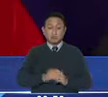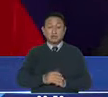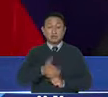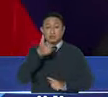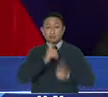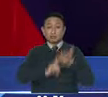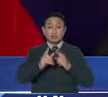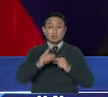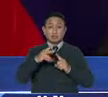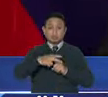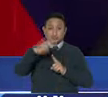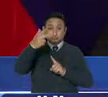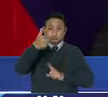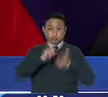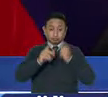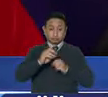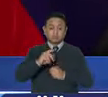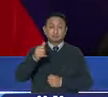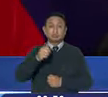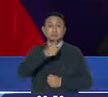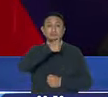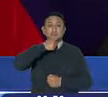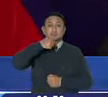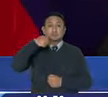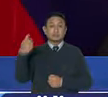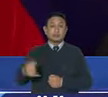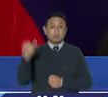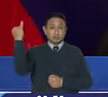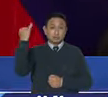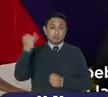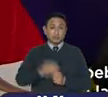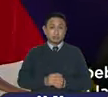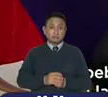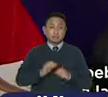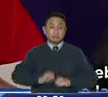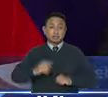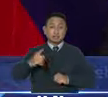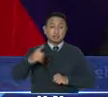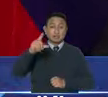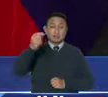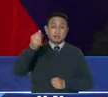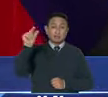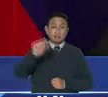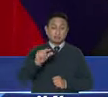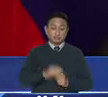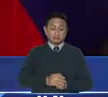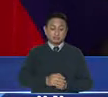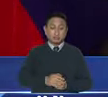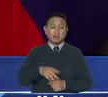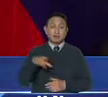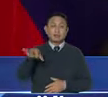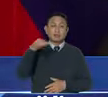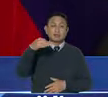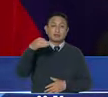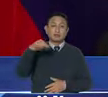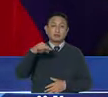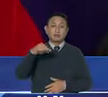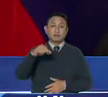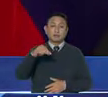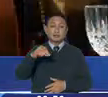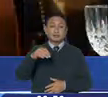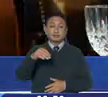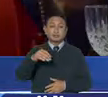y gaseosas, a la cerveza industrial y artesanal, a las fundas plásticas y al alcohol